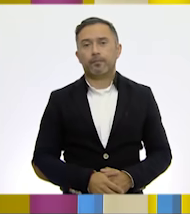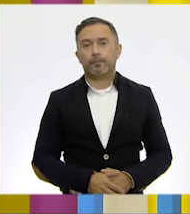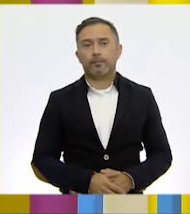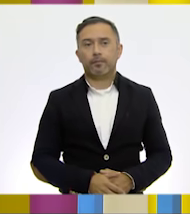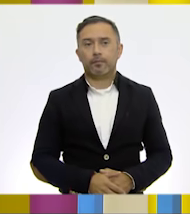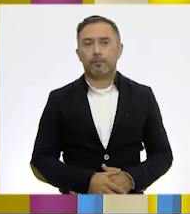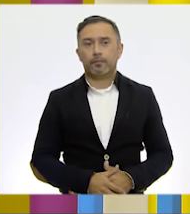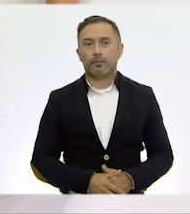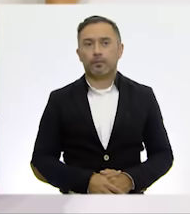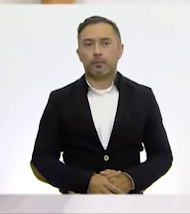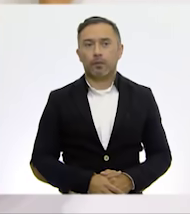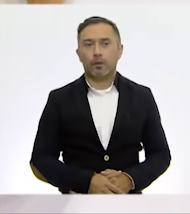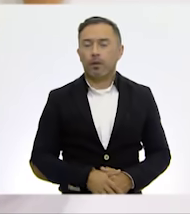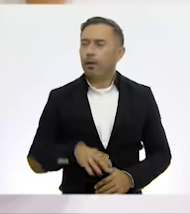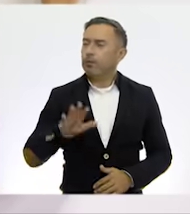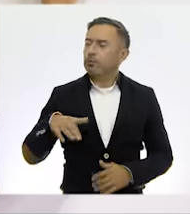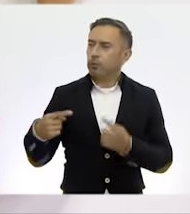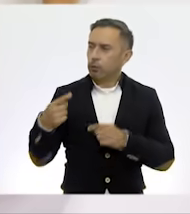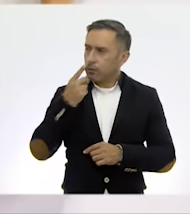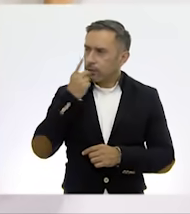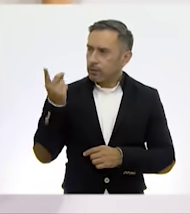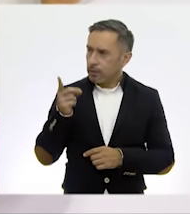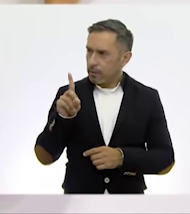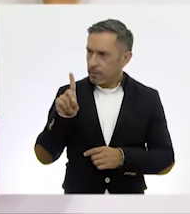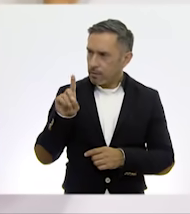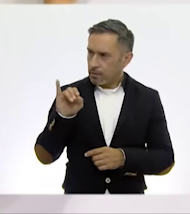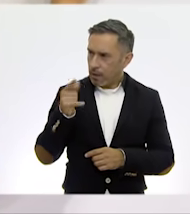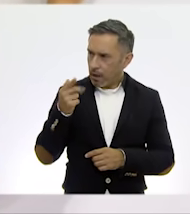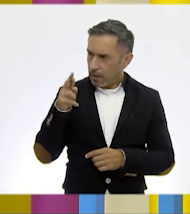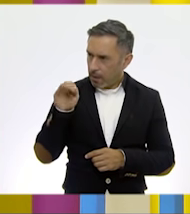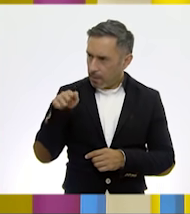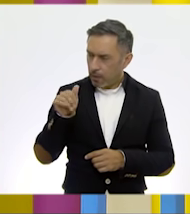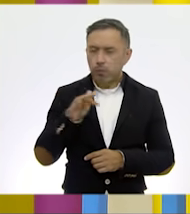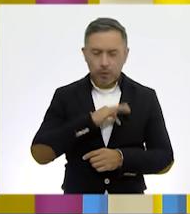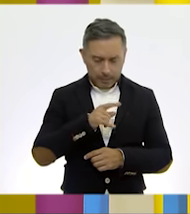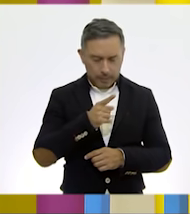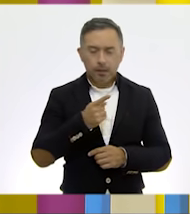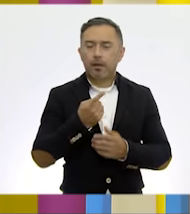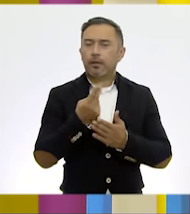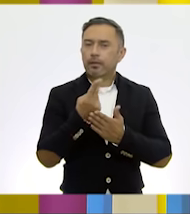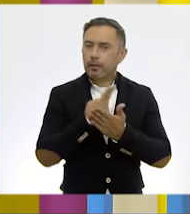Y me dijiste diagramas, ¿verdad? Sí, uso de imágenes, dibujos, diagramas.